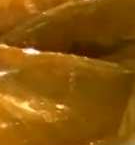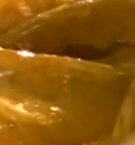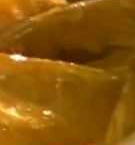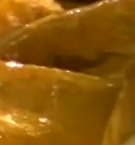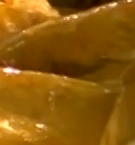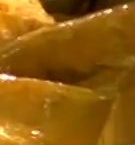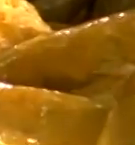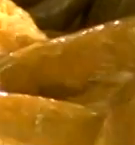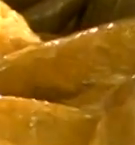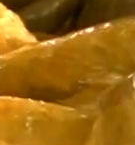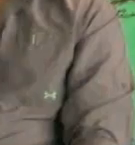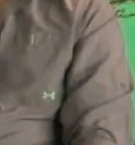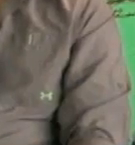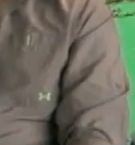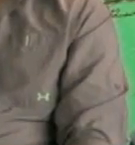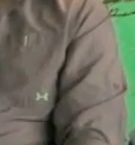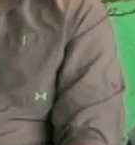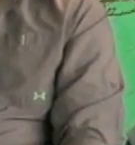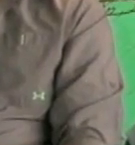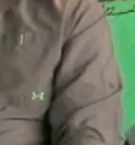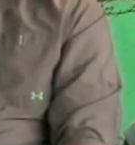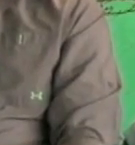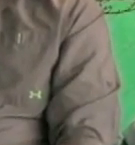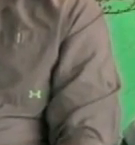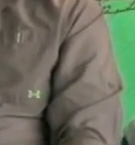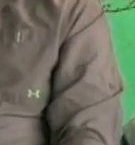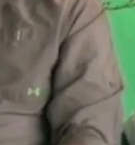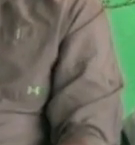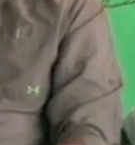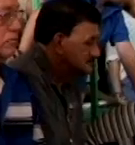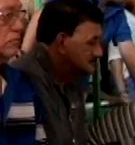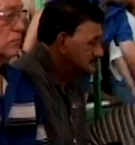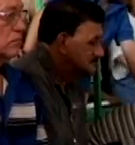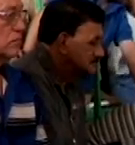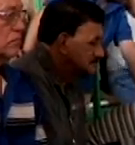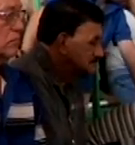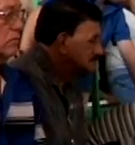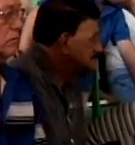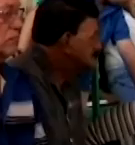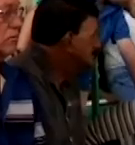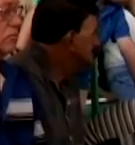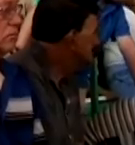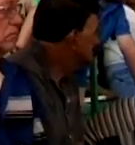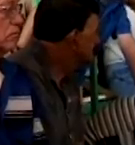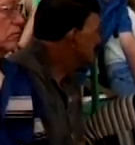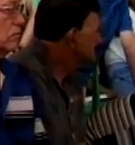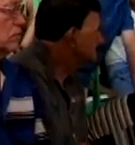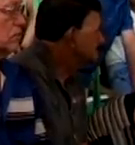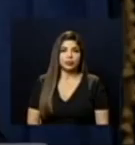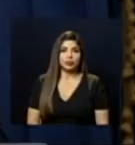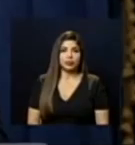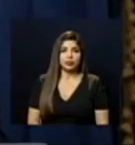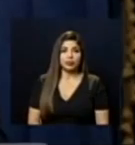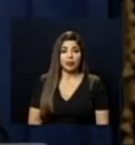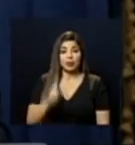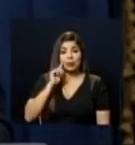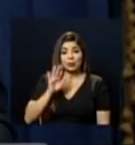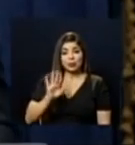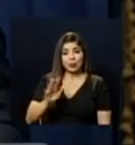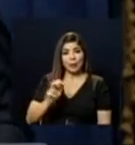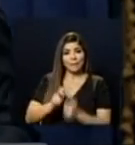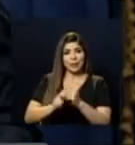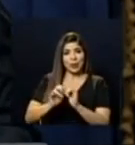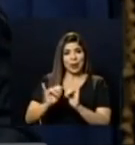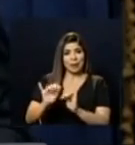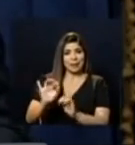una especial atención y por ello se conformó una comisión que atenderá en diferentes mesas los problemas. Por su problemática